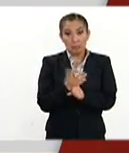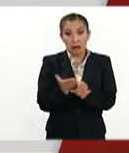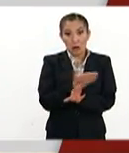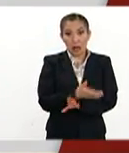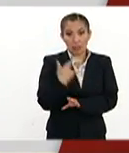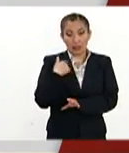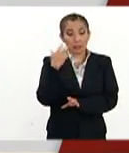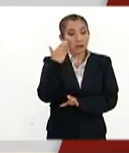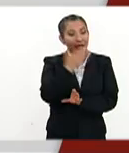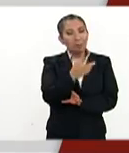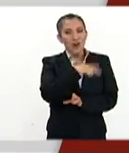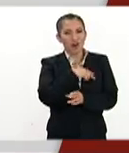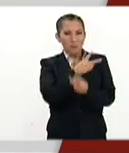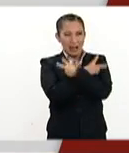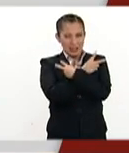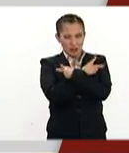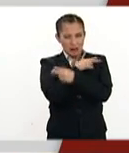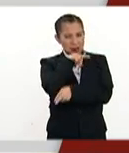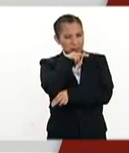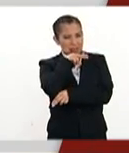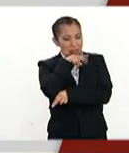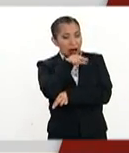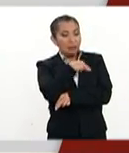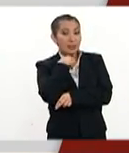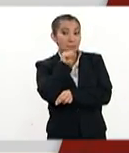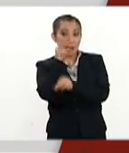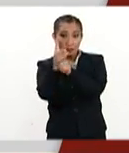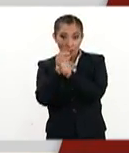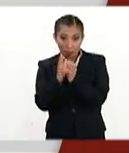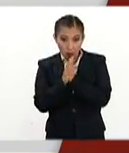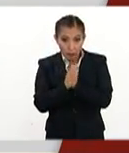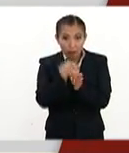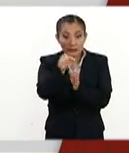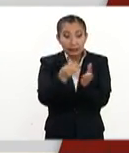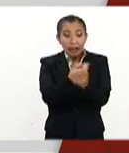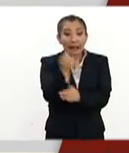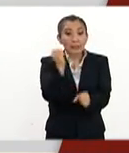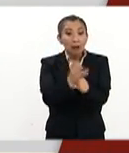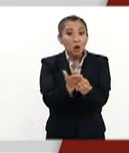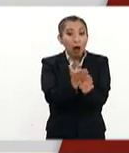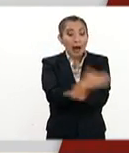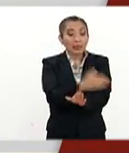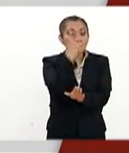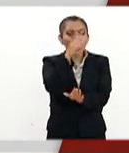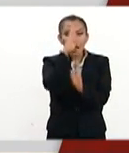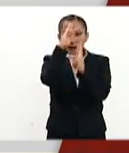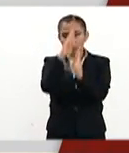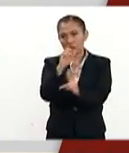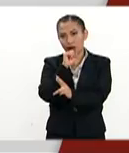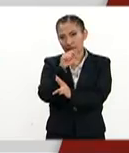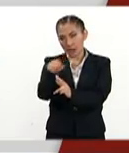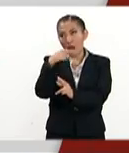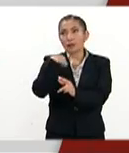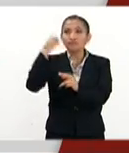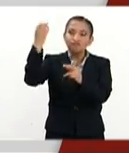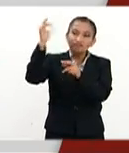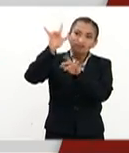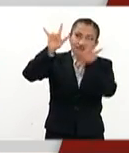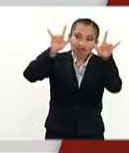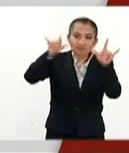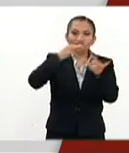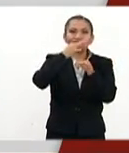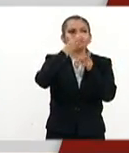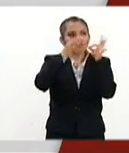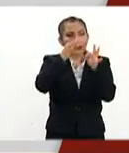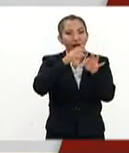clases después de la temporada decembrina, que también invitarlos no solo a que salgan más temprano, sino también a respetar las señales de tránsito,